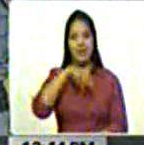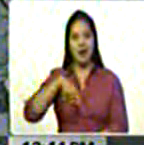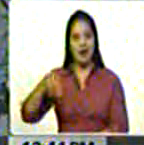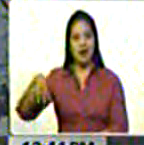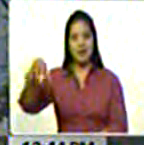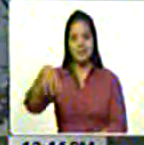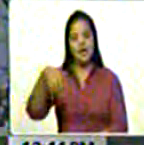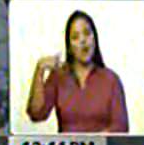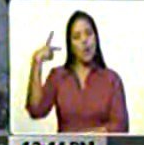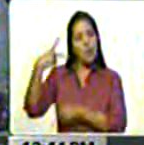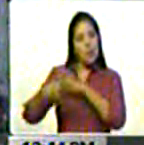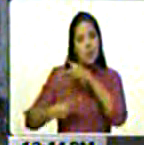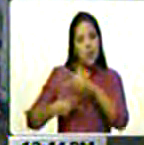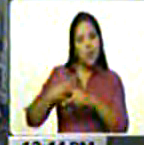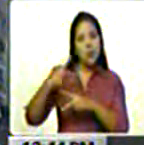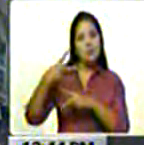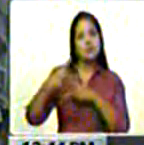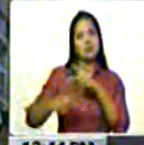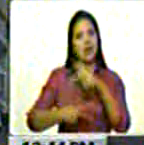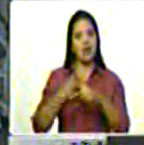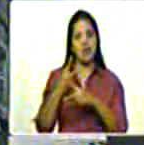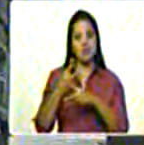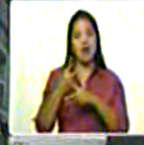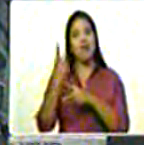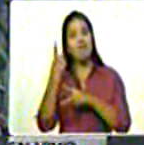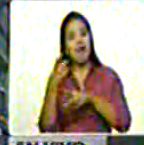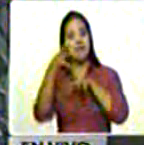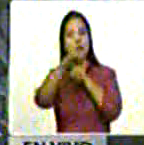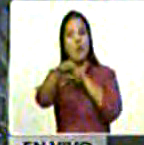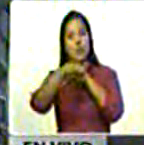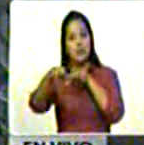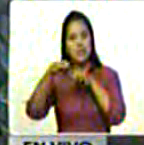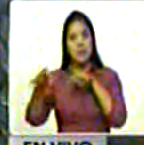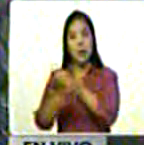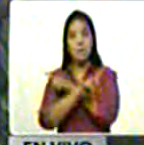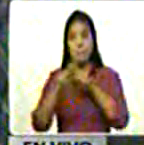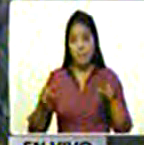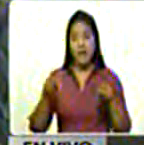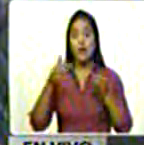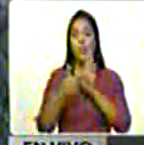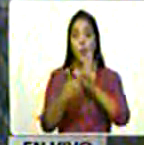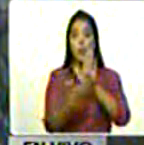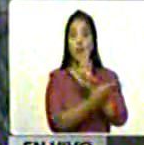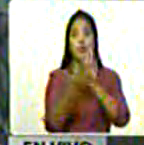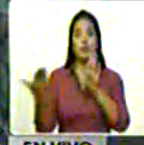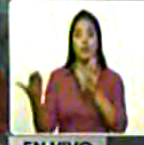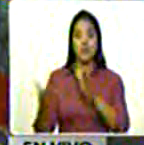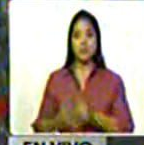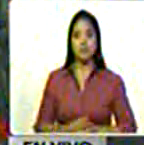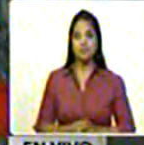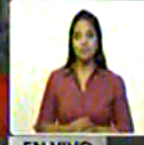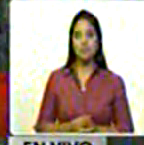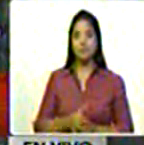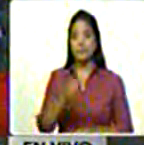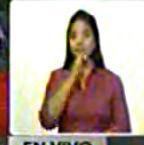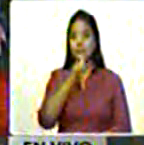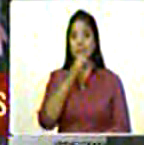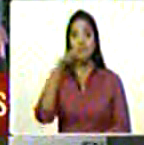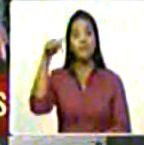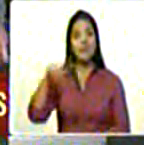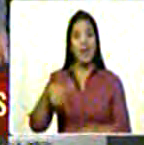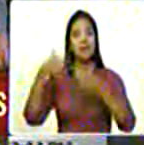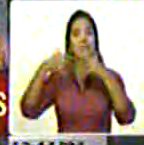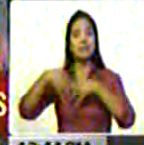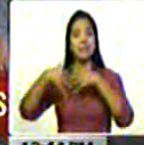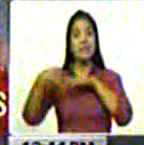en proceso de instalar los comandos municipales, pero fíjense, queríamos compartir con ustedes esta información. Estamos en una zona